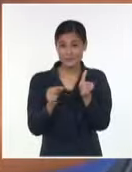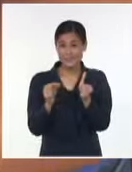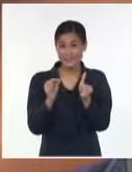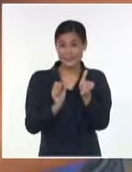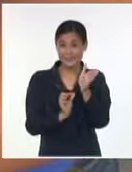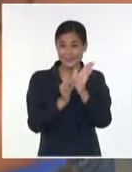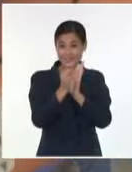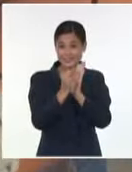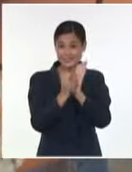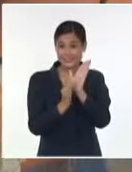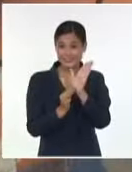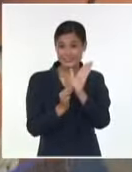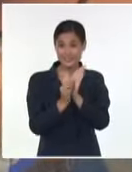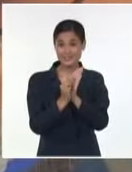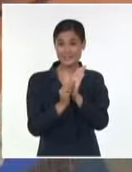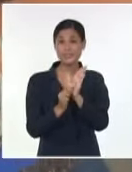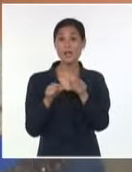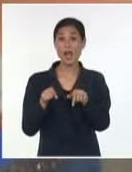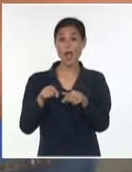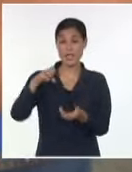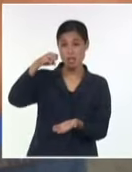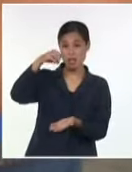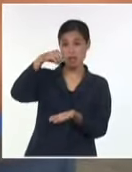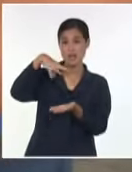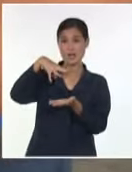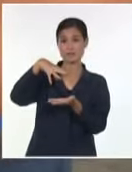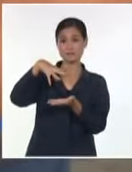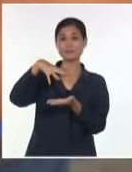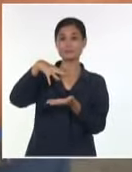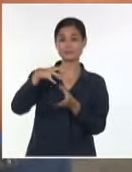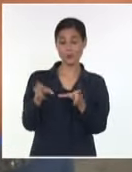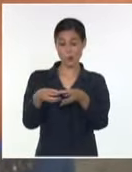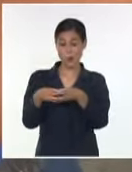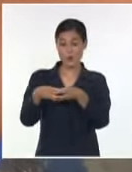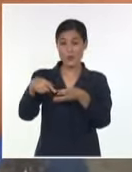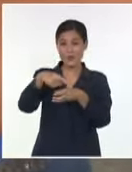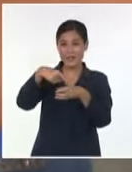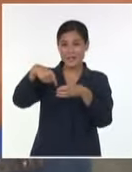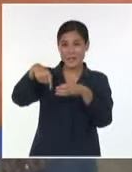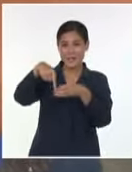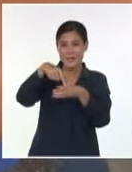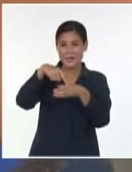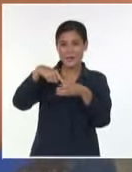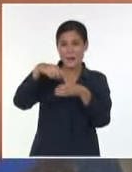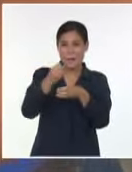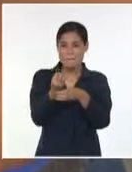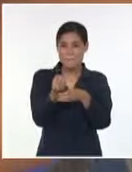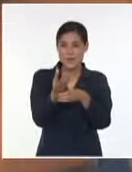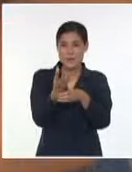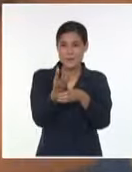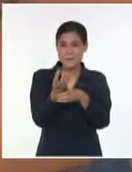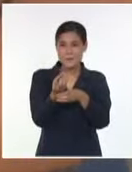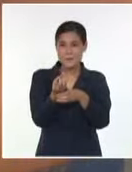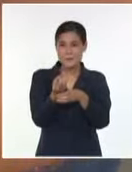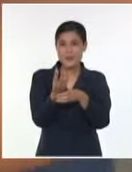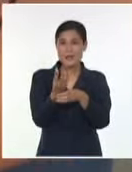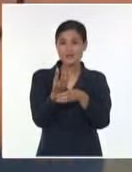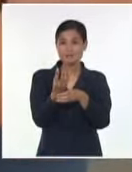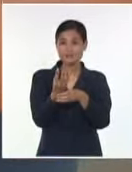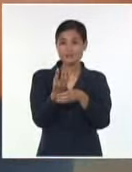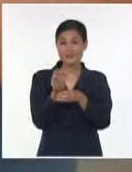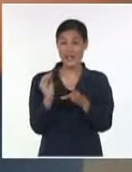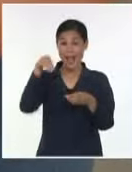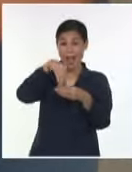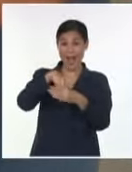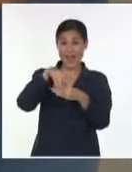acá. Entonces con una laminita de lucecitas LED, una tirilla de lámpara LED, que consta en la parte de